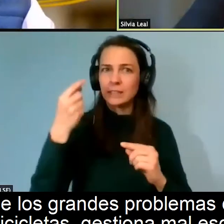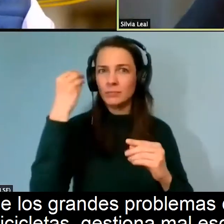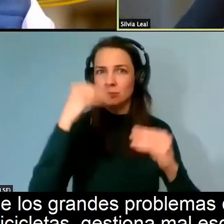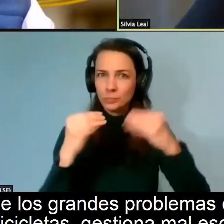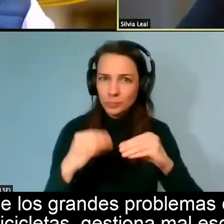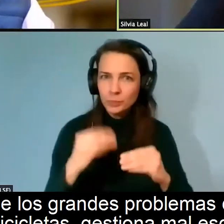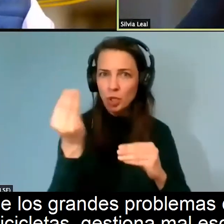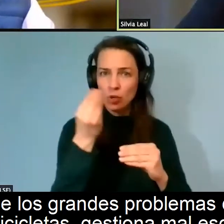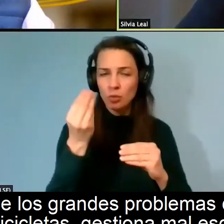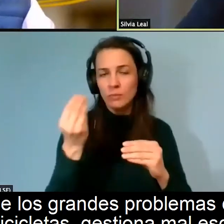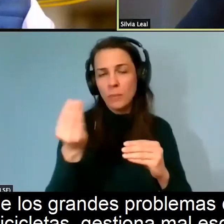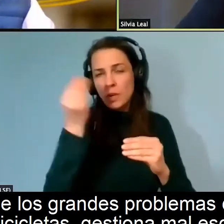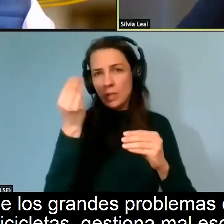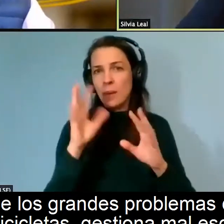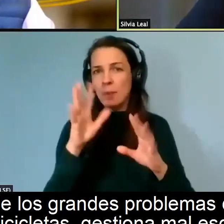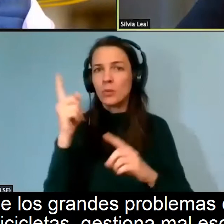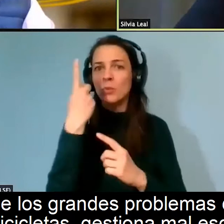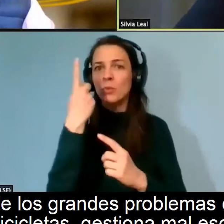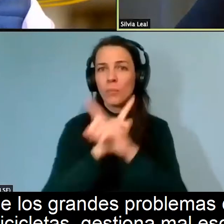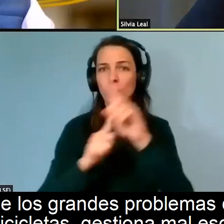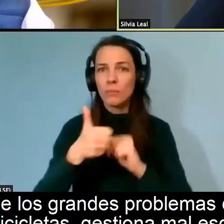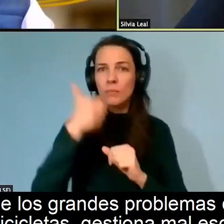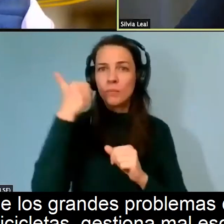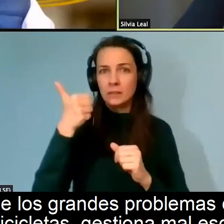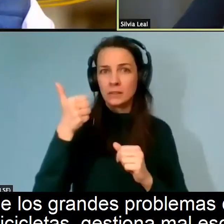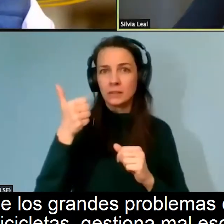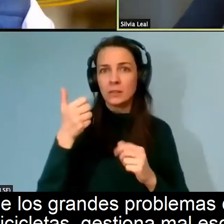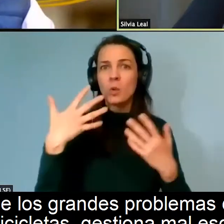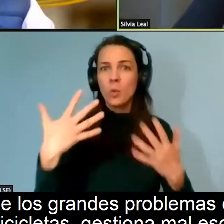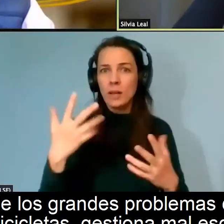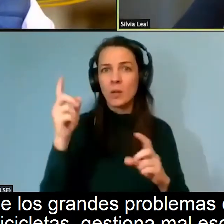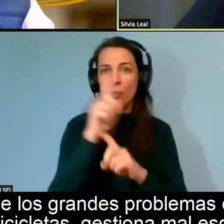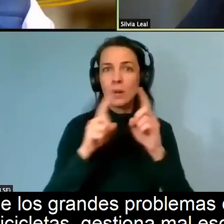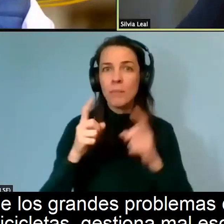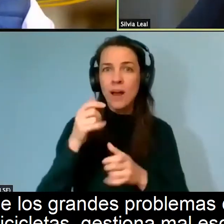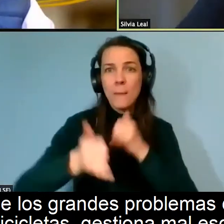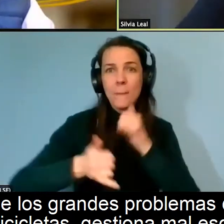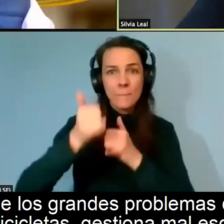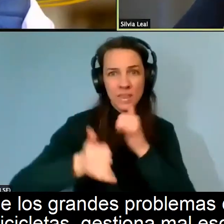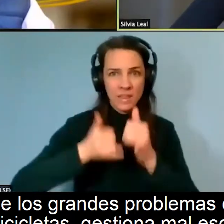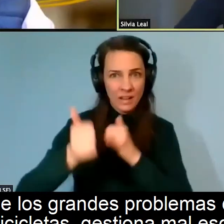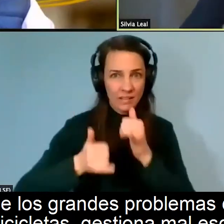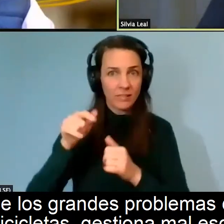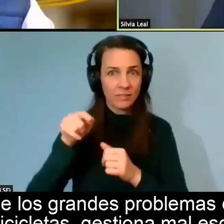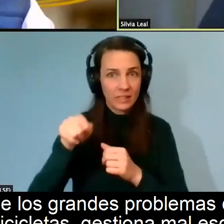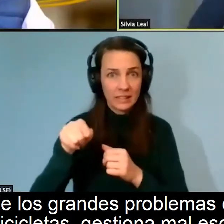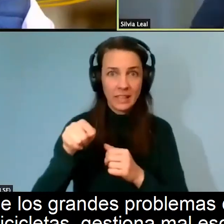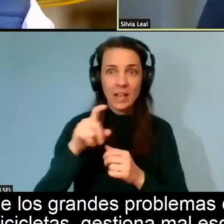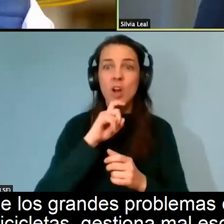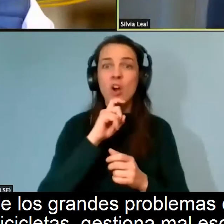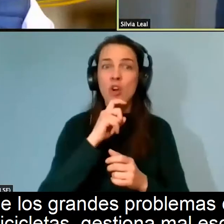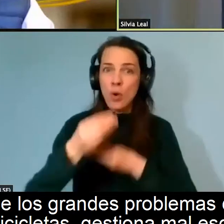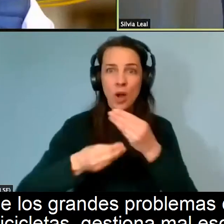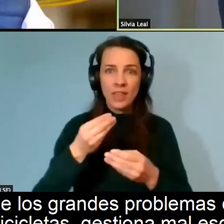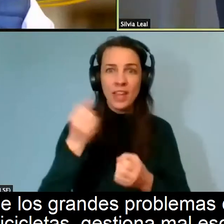por ejemplo, uno de los grandes problemas que tiene el vehículo autónomo son las bicicletas, ¿no? Esas las gestiona bastante mal, lo de